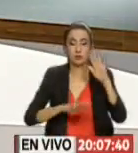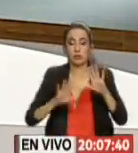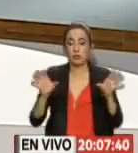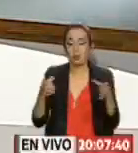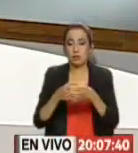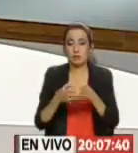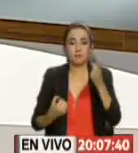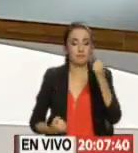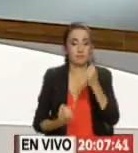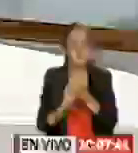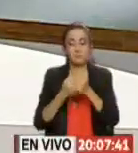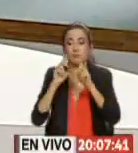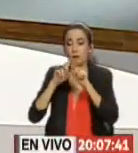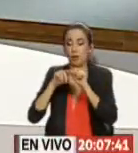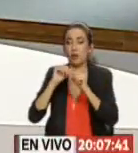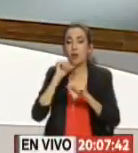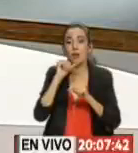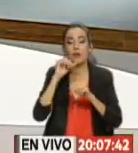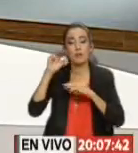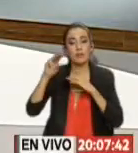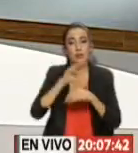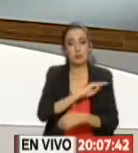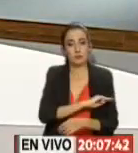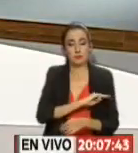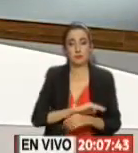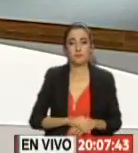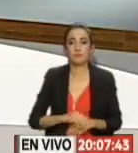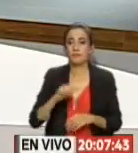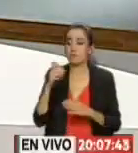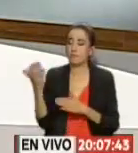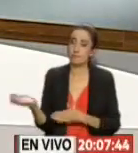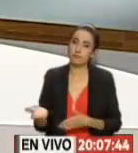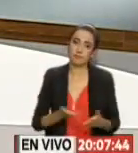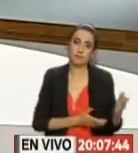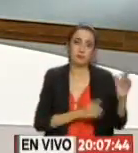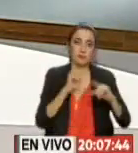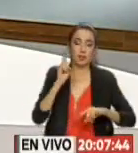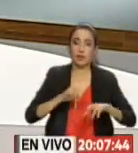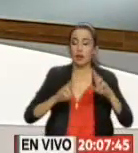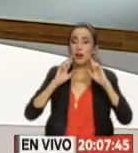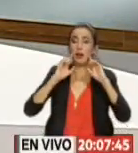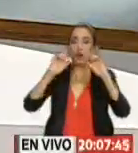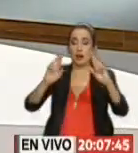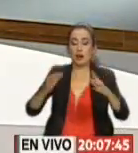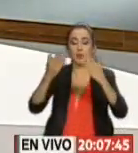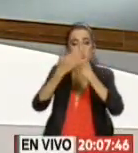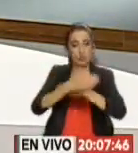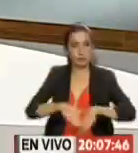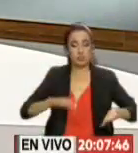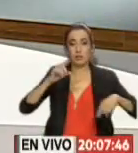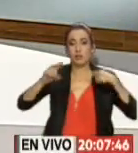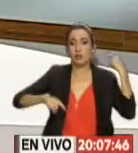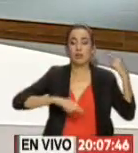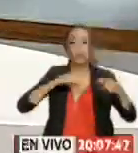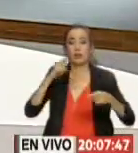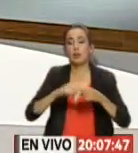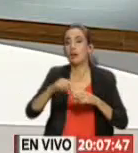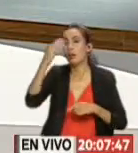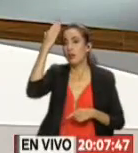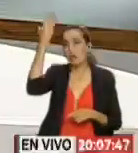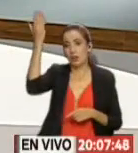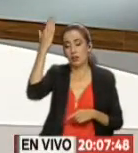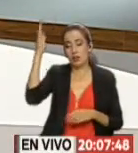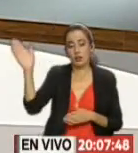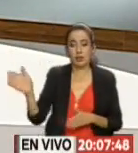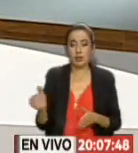para tramitar los pendientes en la municipalidad. Por otra parte, ya existen resultados definitivos en cuanto a las alcaldías de los cantones